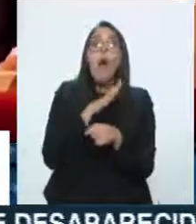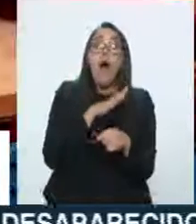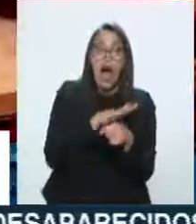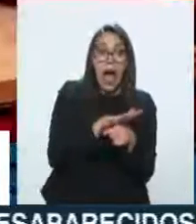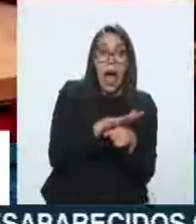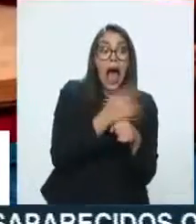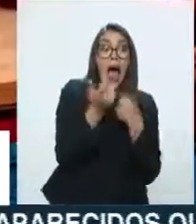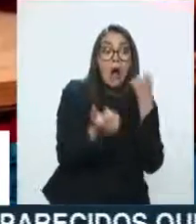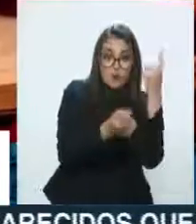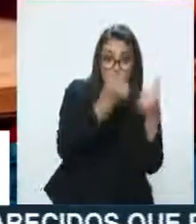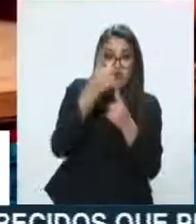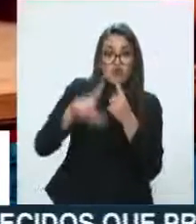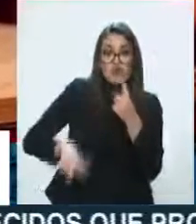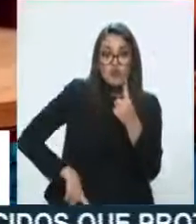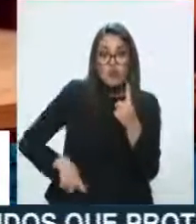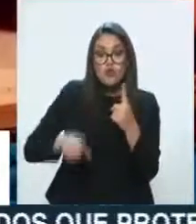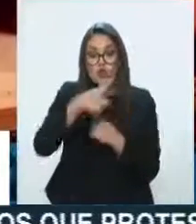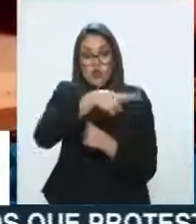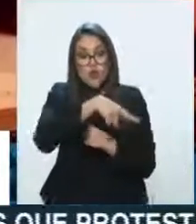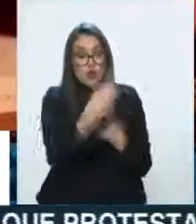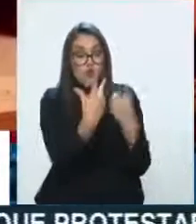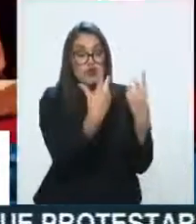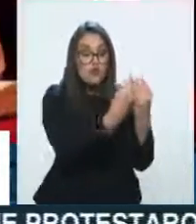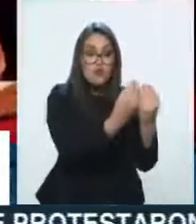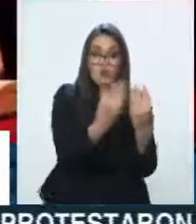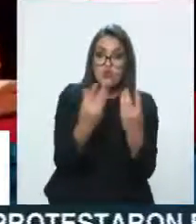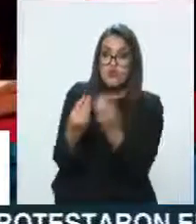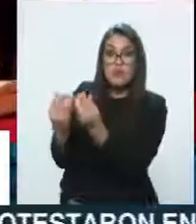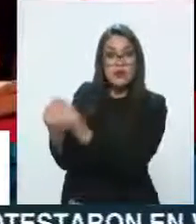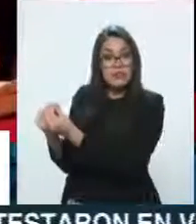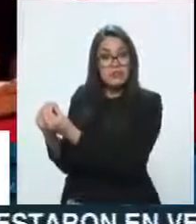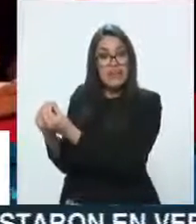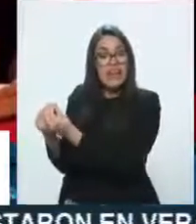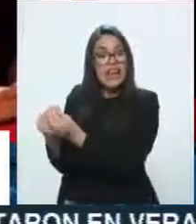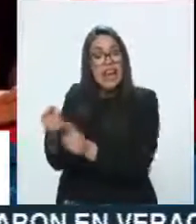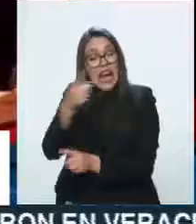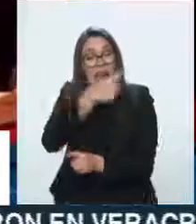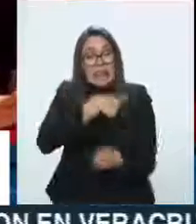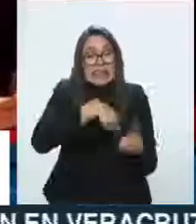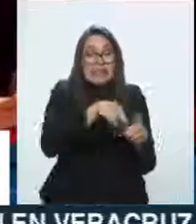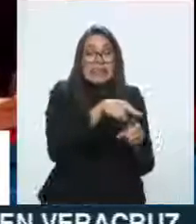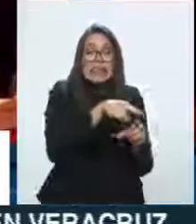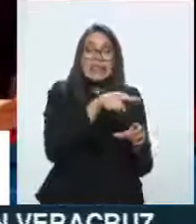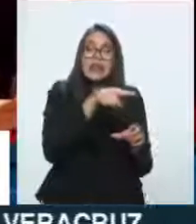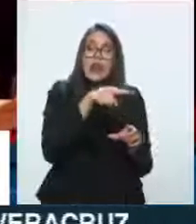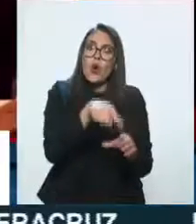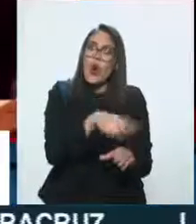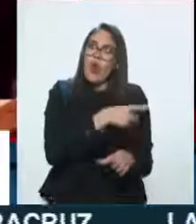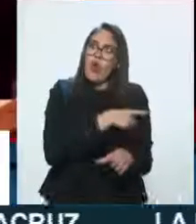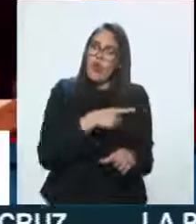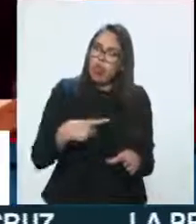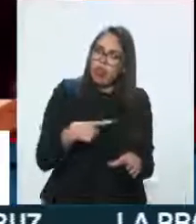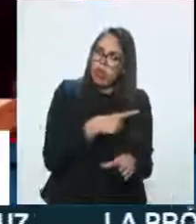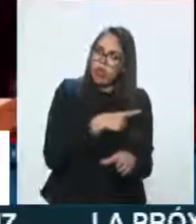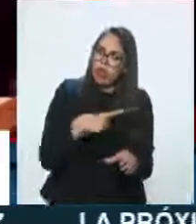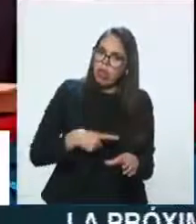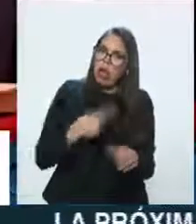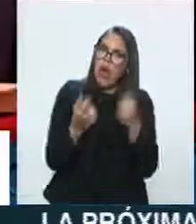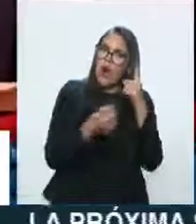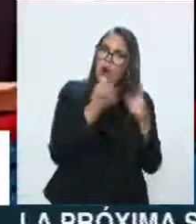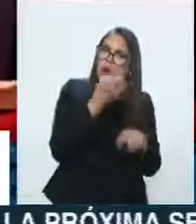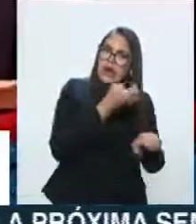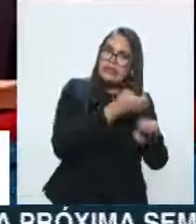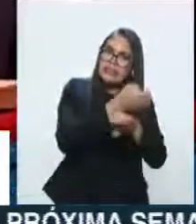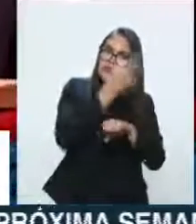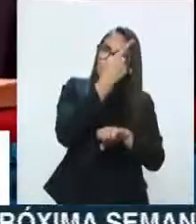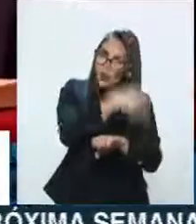estado juntando, una buena parte de ellos está endeudada más allá, han endeudado a su estado, más allá de lo